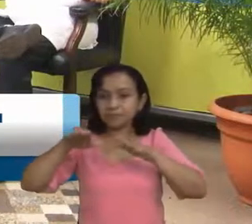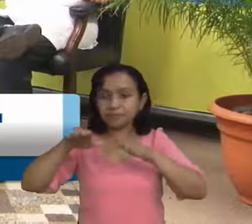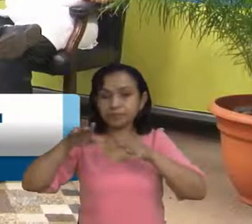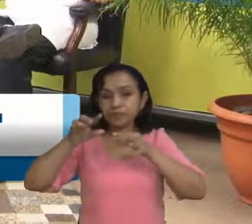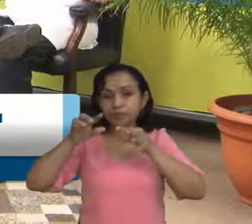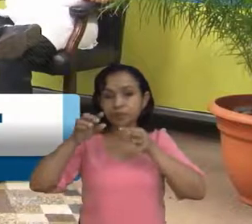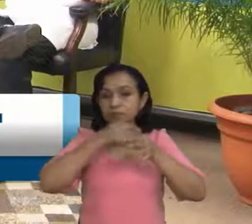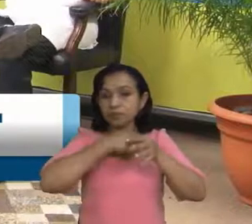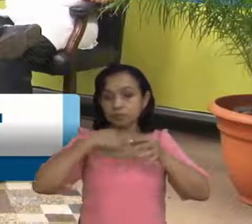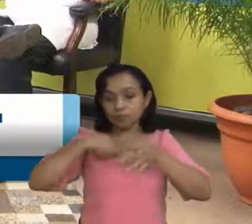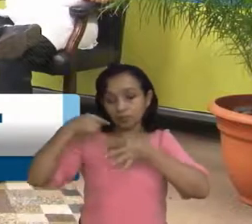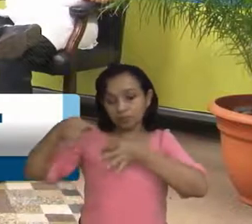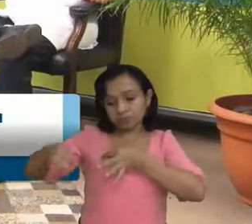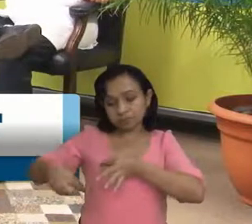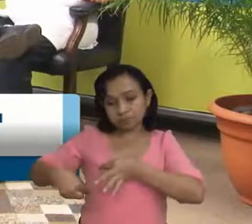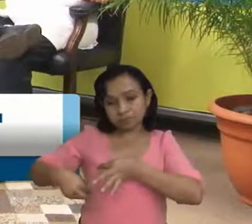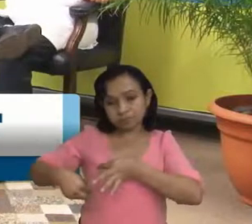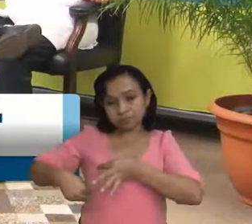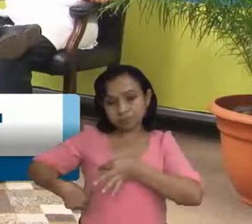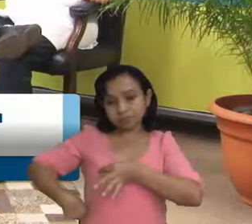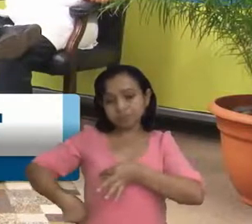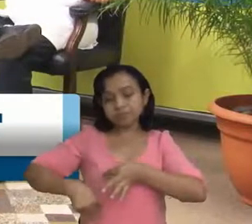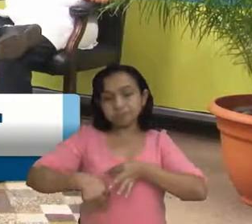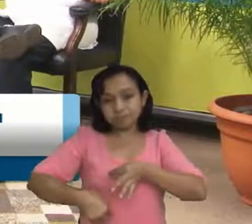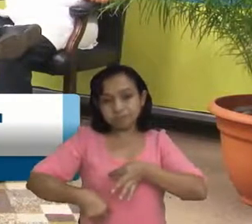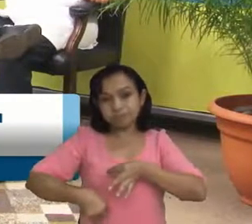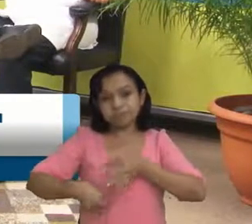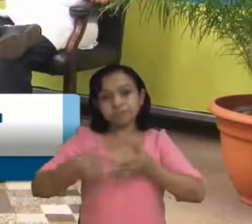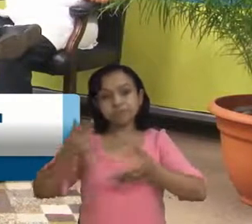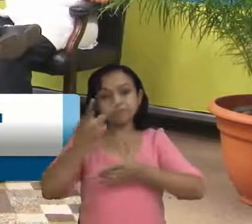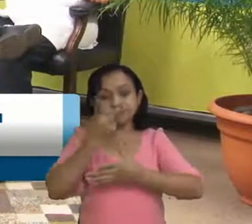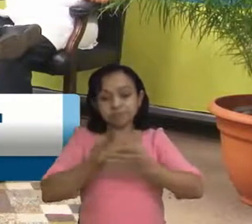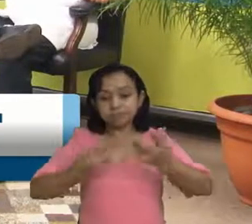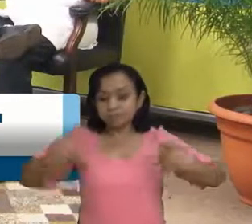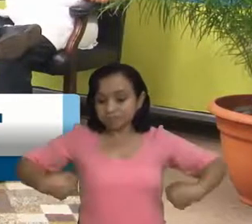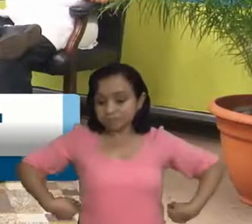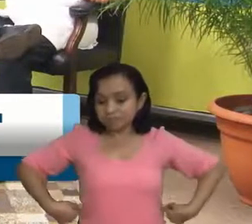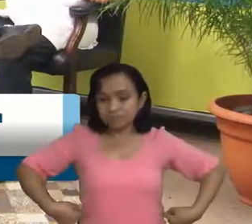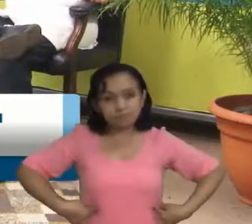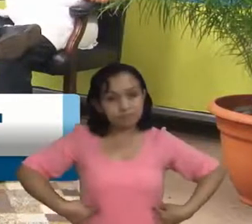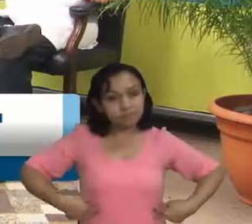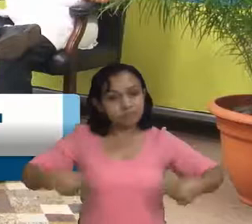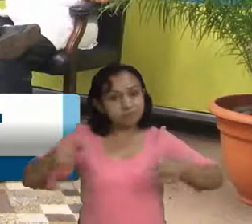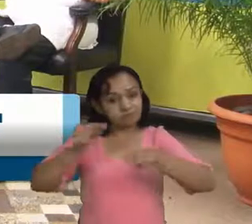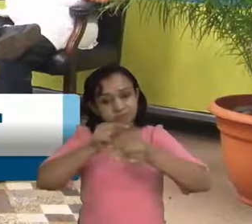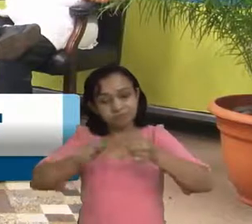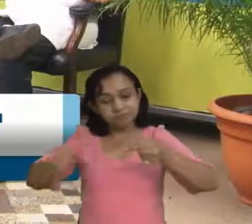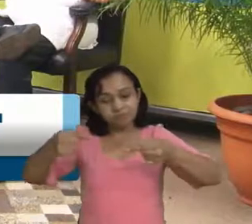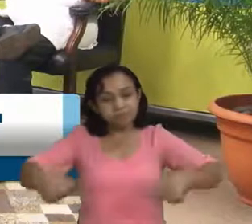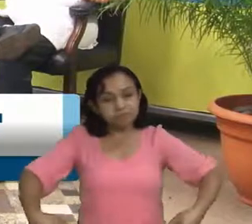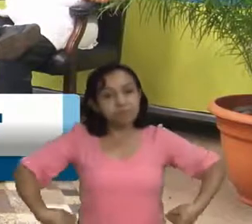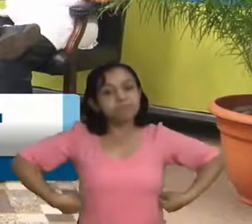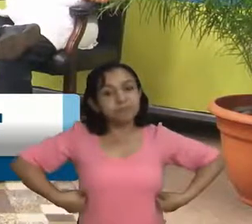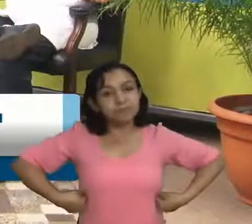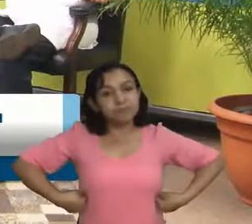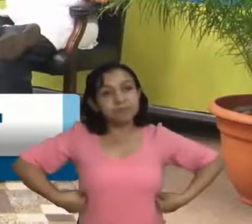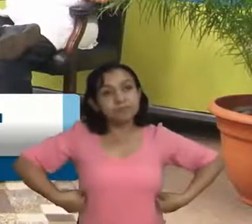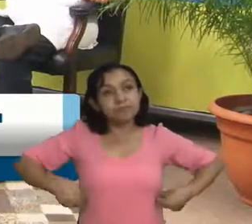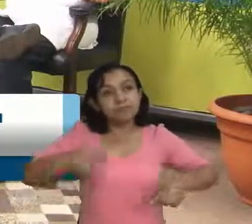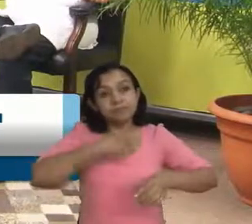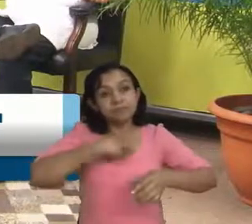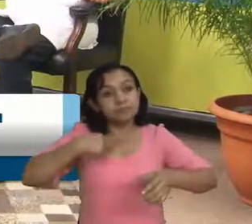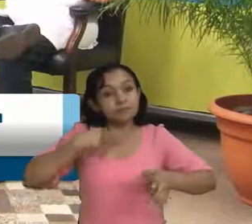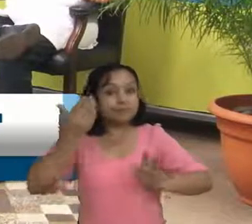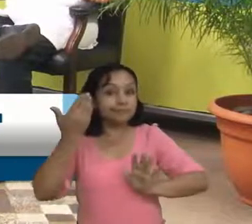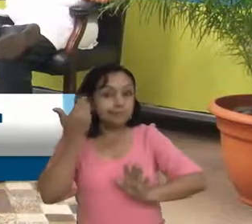stent que va del riñón a la vejiga, en ambos lados se coloca. Porque es necesario, como decimos nosotros,